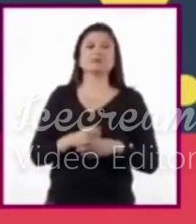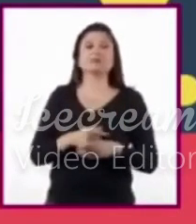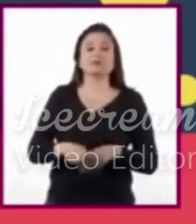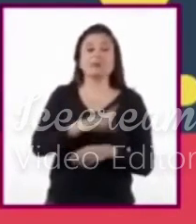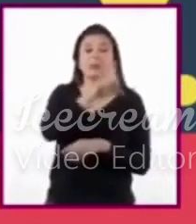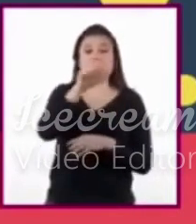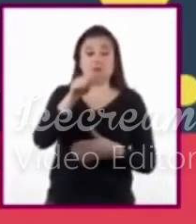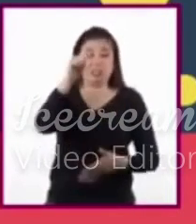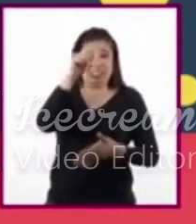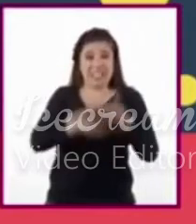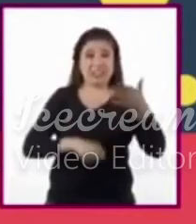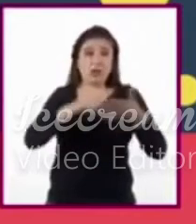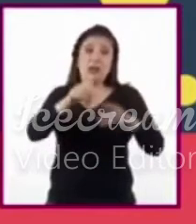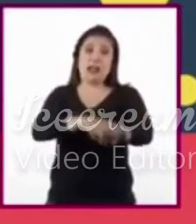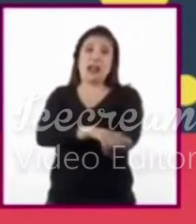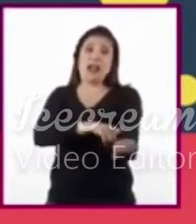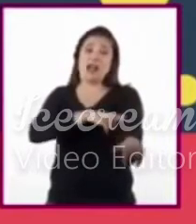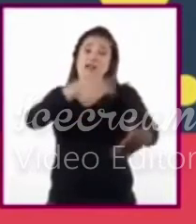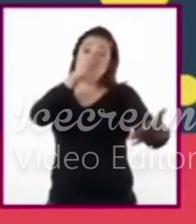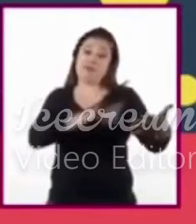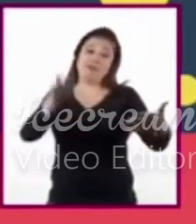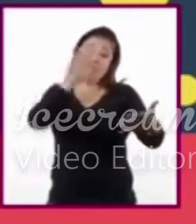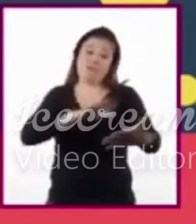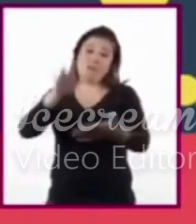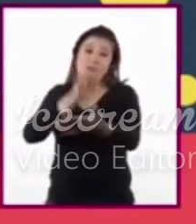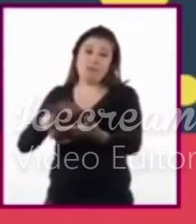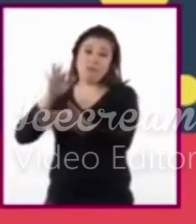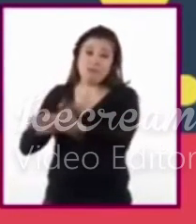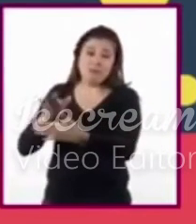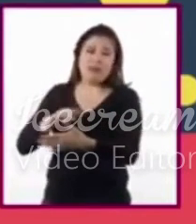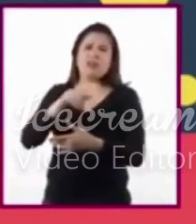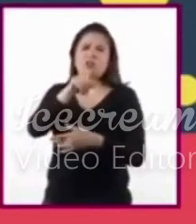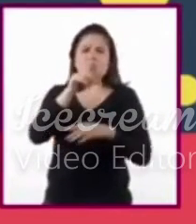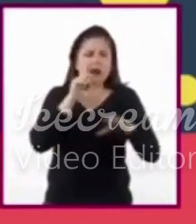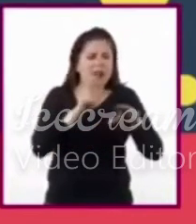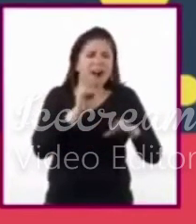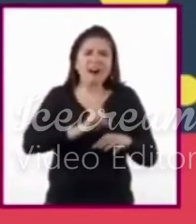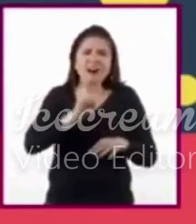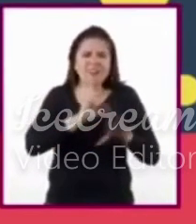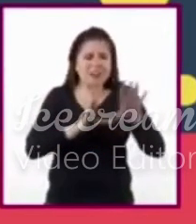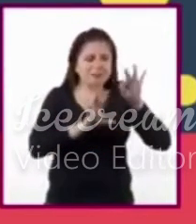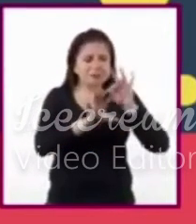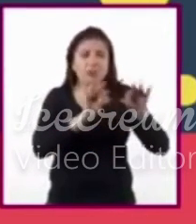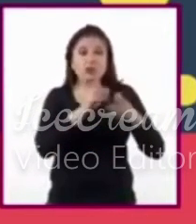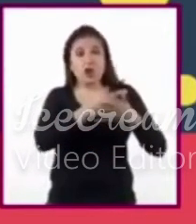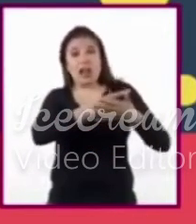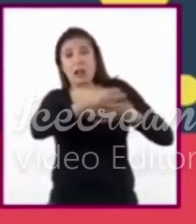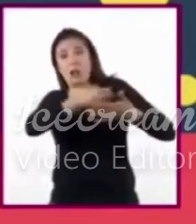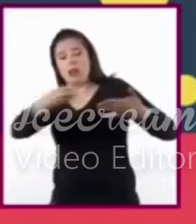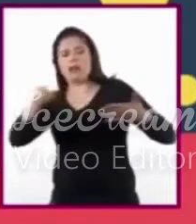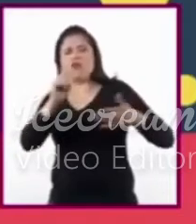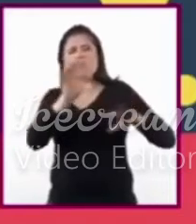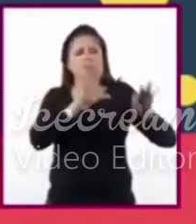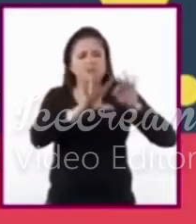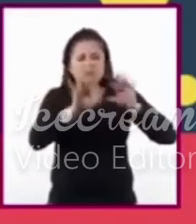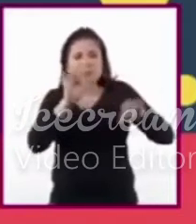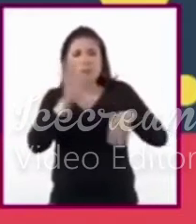Si el texto es demasiado largo, se pueden releer solo las partes que más han llamado la atención.